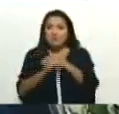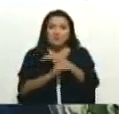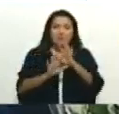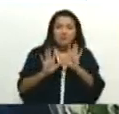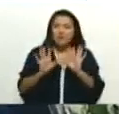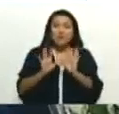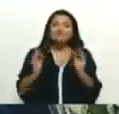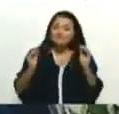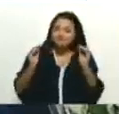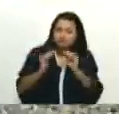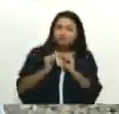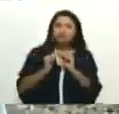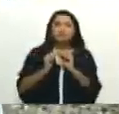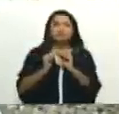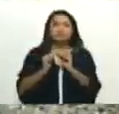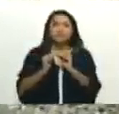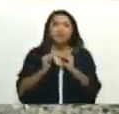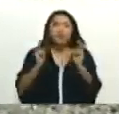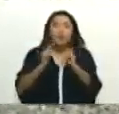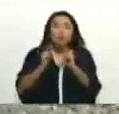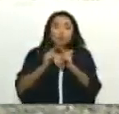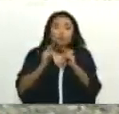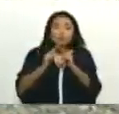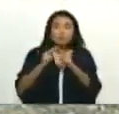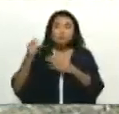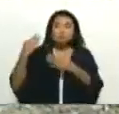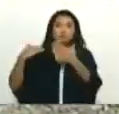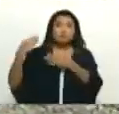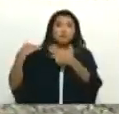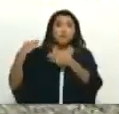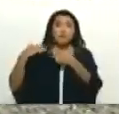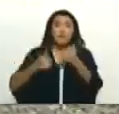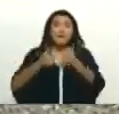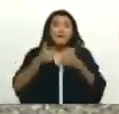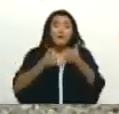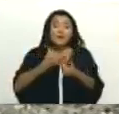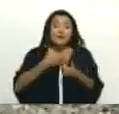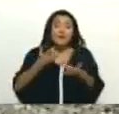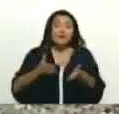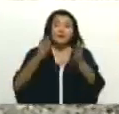yo lo conocí desde que era sindicalista, desde que fue candidato a la alcaldía